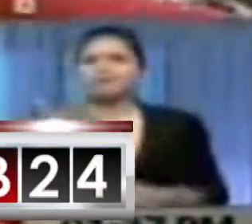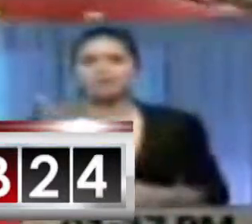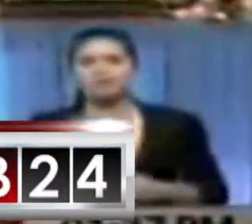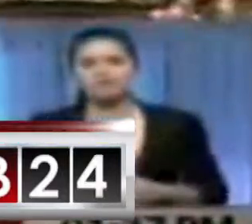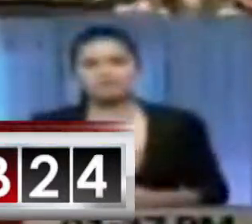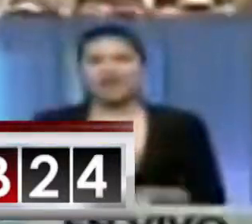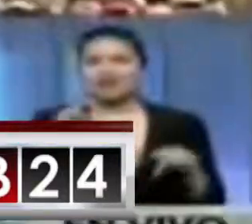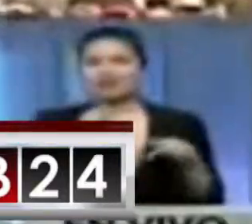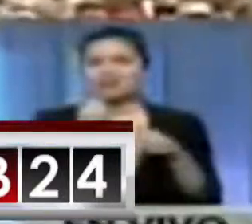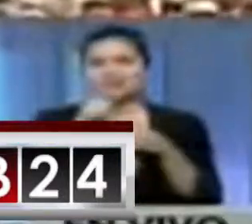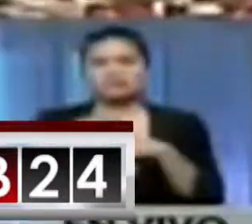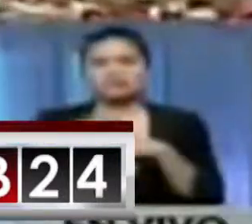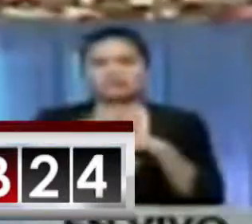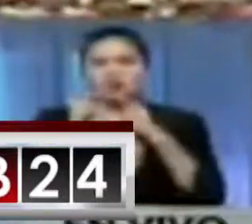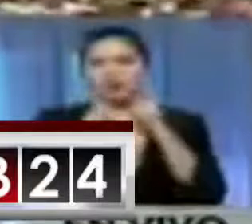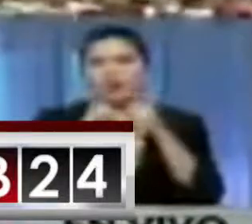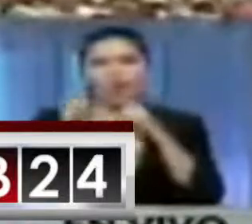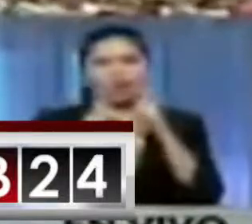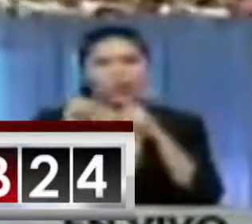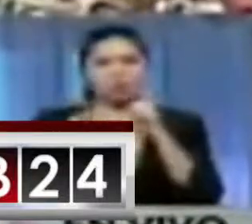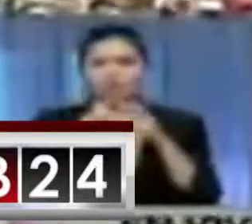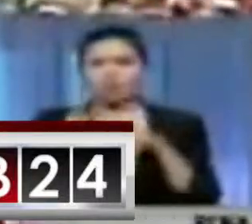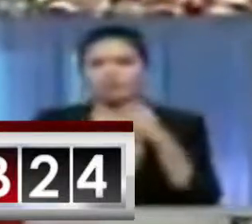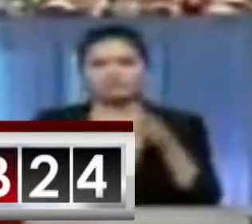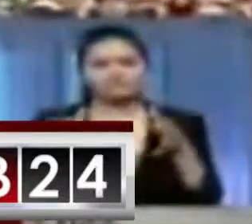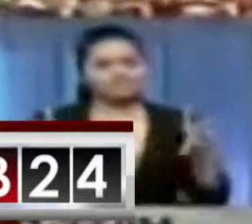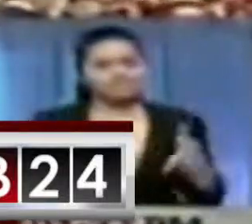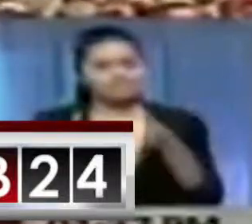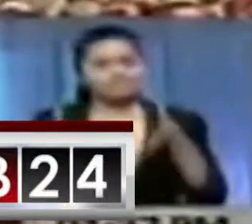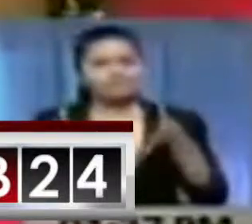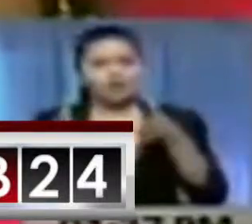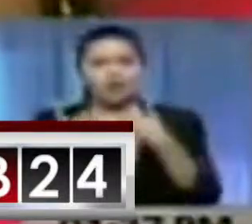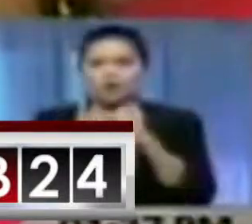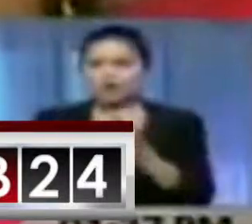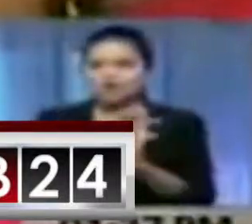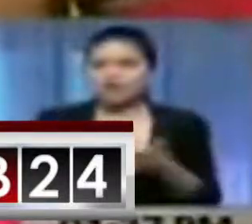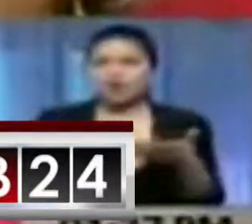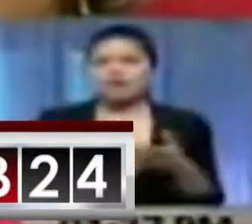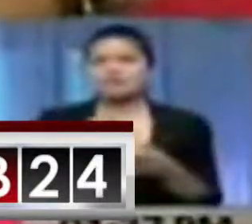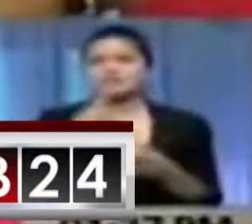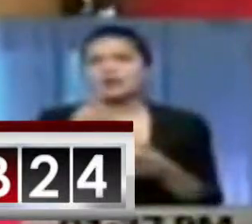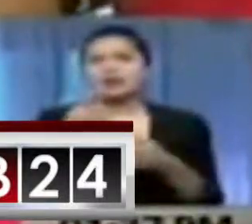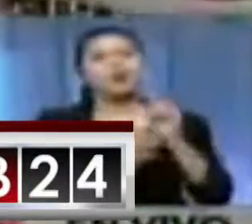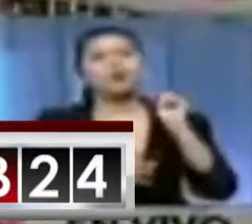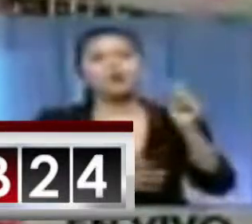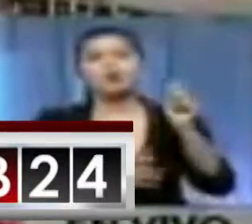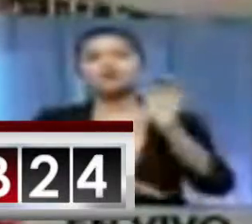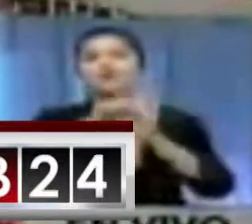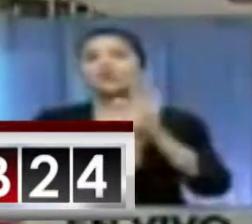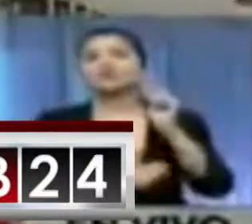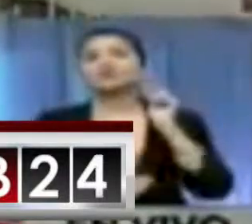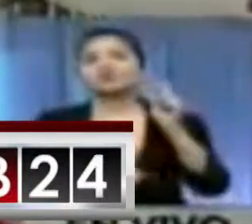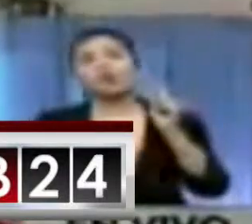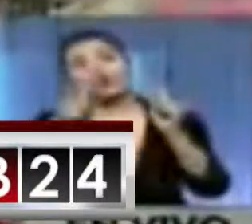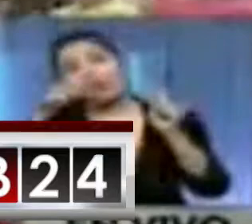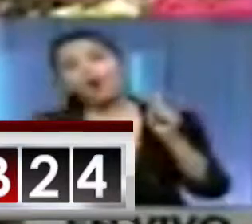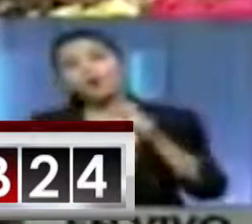pueblo y de la revolución y dijo que ha derrotado una intentona golpista que quería llenar de violencia al país.